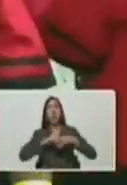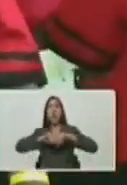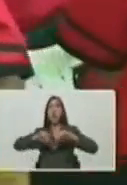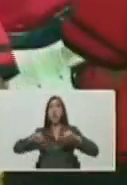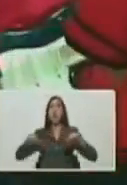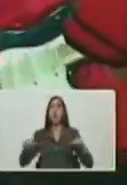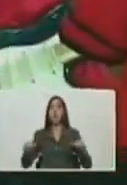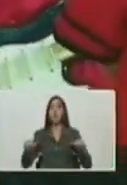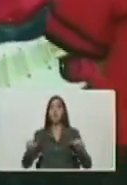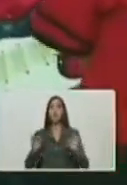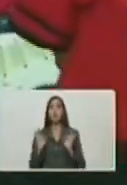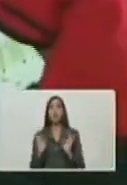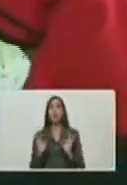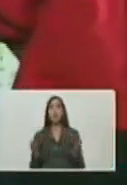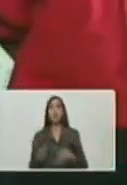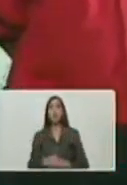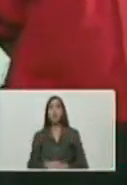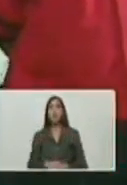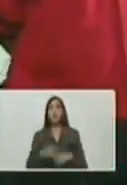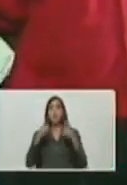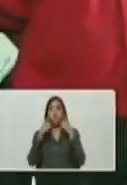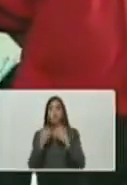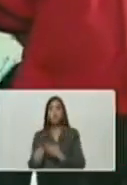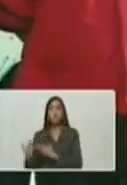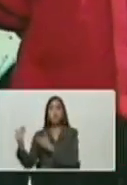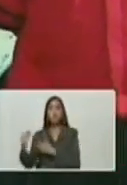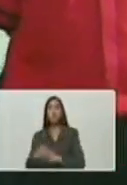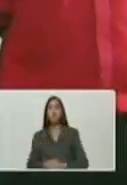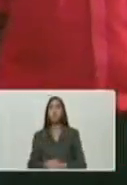Venezuela, tierra de gracia. Cardenales del Éxito.